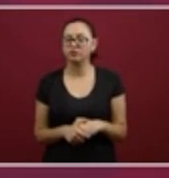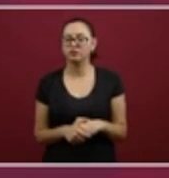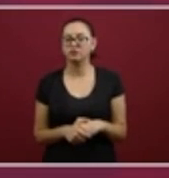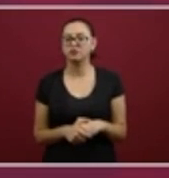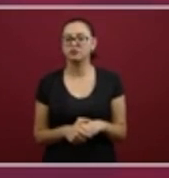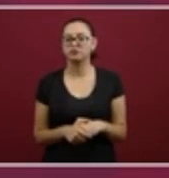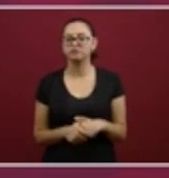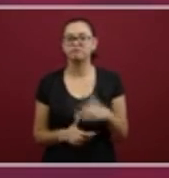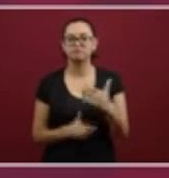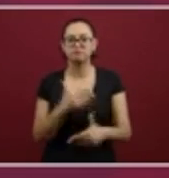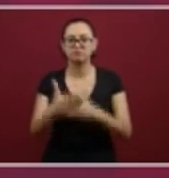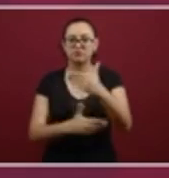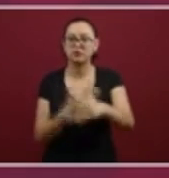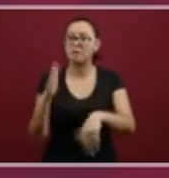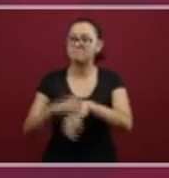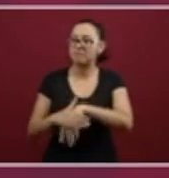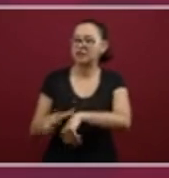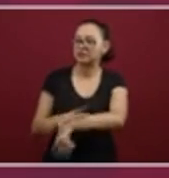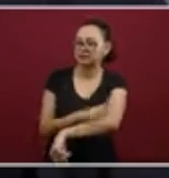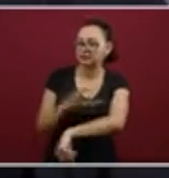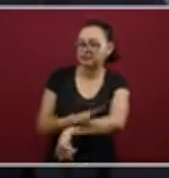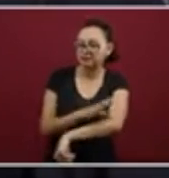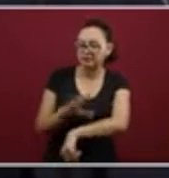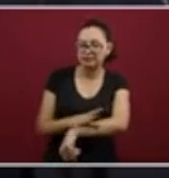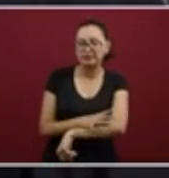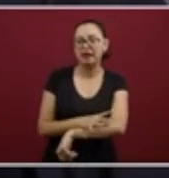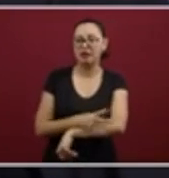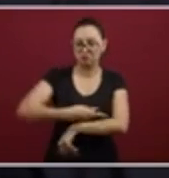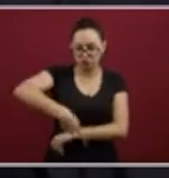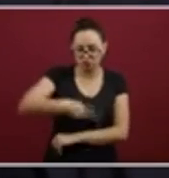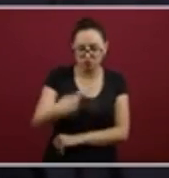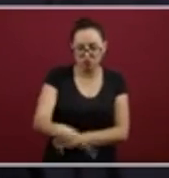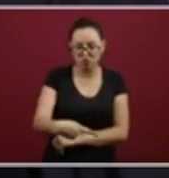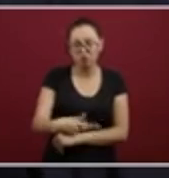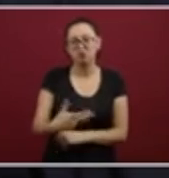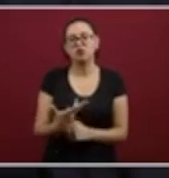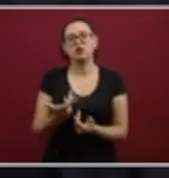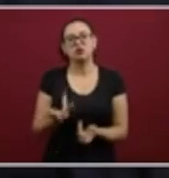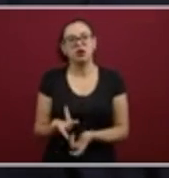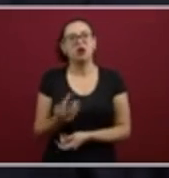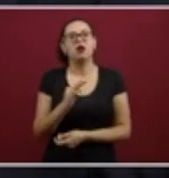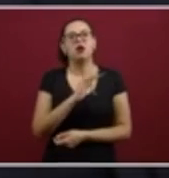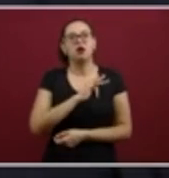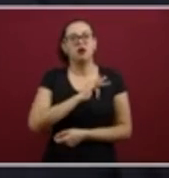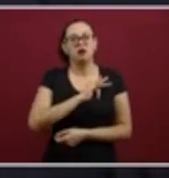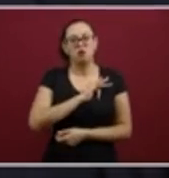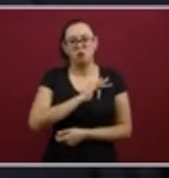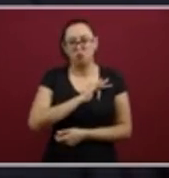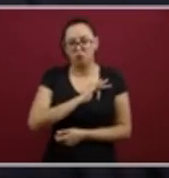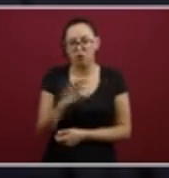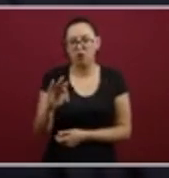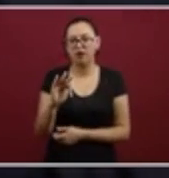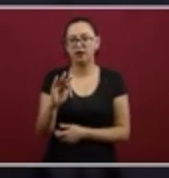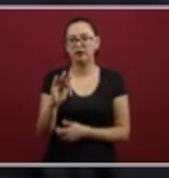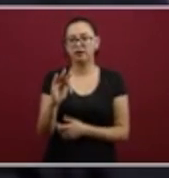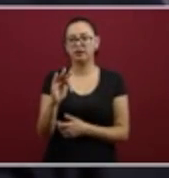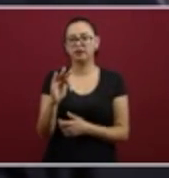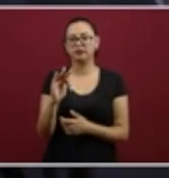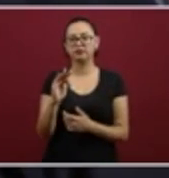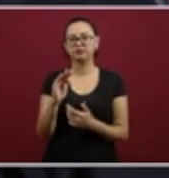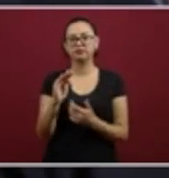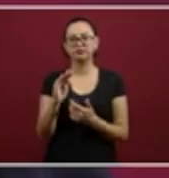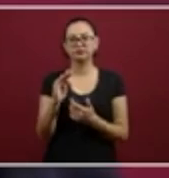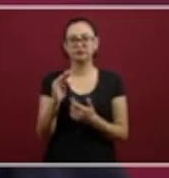se genere más energía, que se pueda bajar